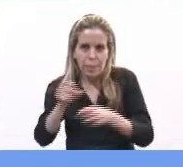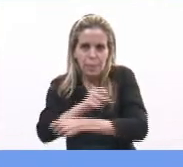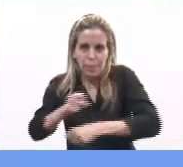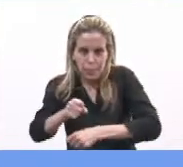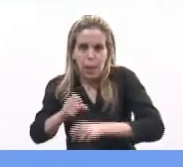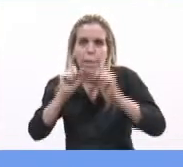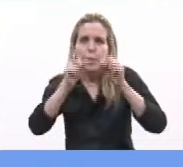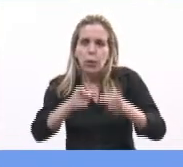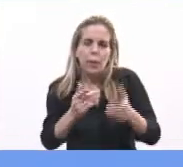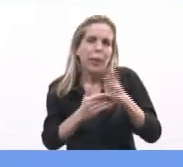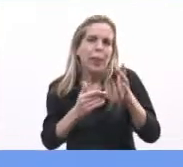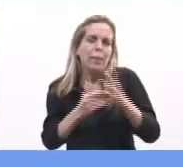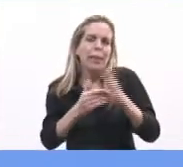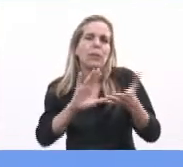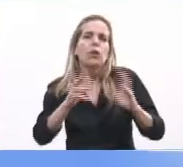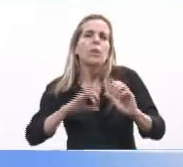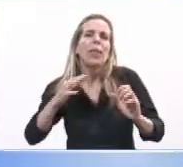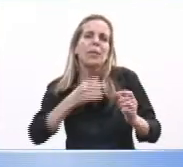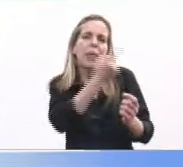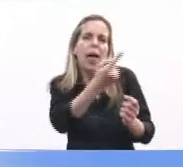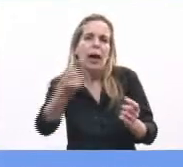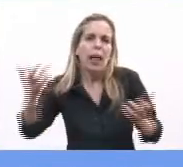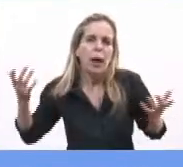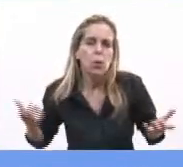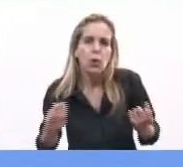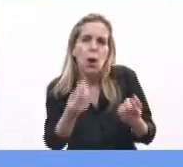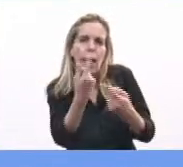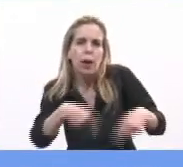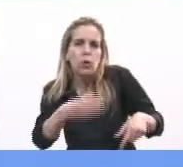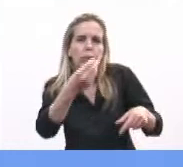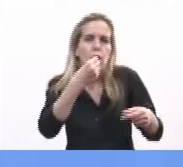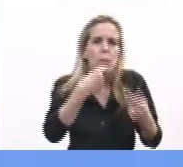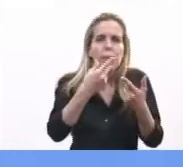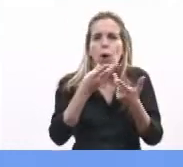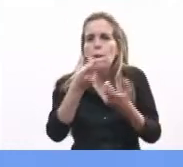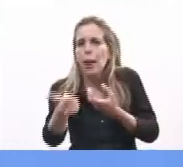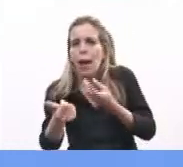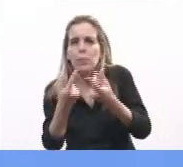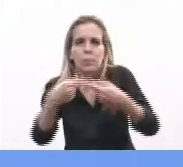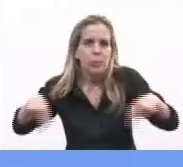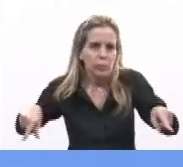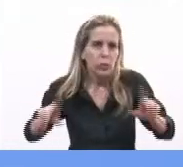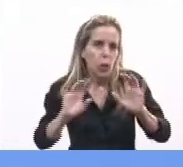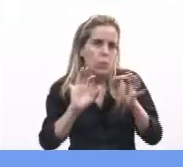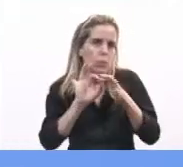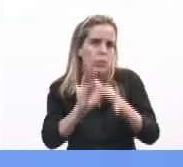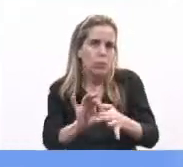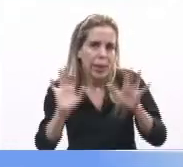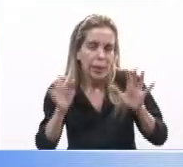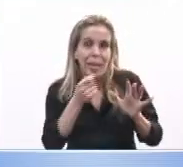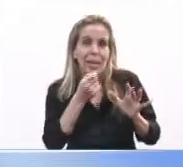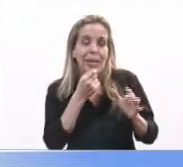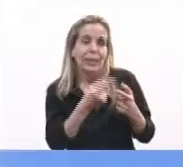con nuestros hábitos tienen que ver con nuestros consumos nuestros usos y con lo que hacemos es decir si